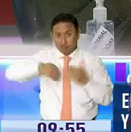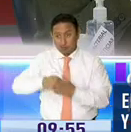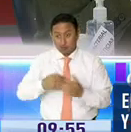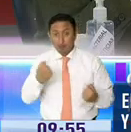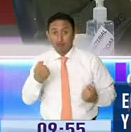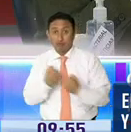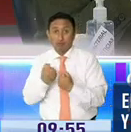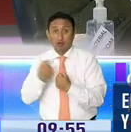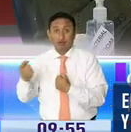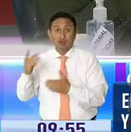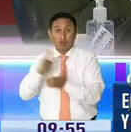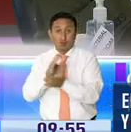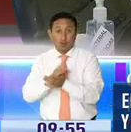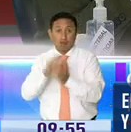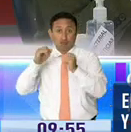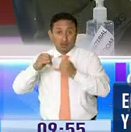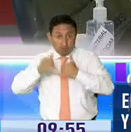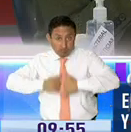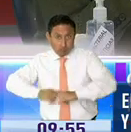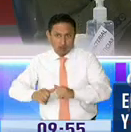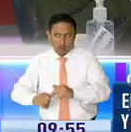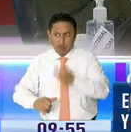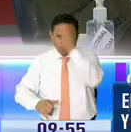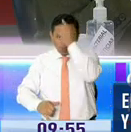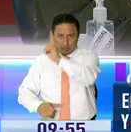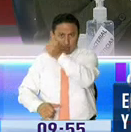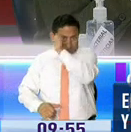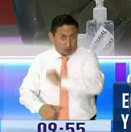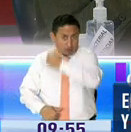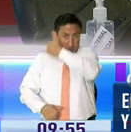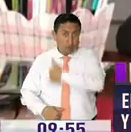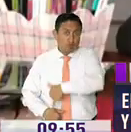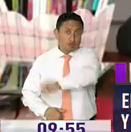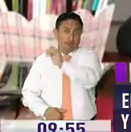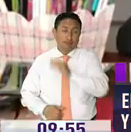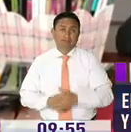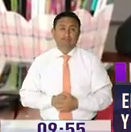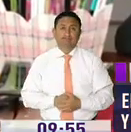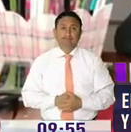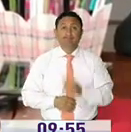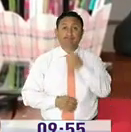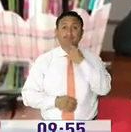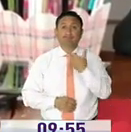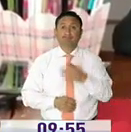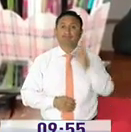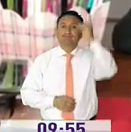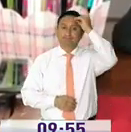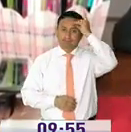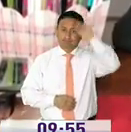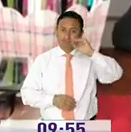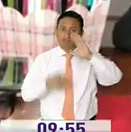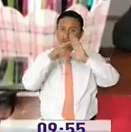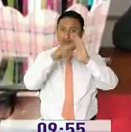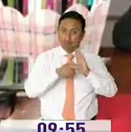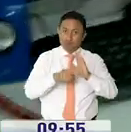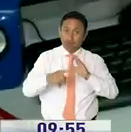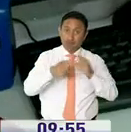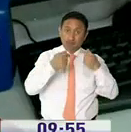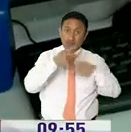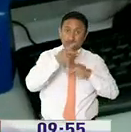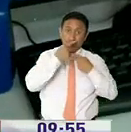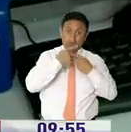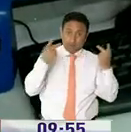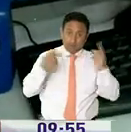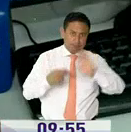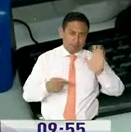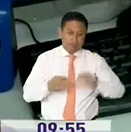apoyo de la institución para seguir adelante, ellos pueden avanzar en el cronograma. Reiteró que las tareas no serán calificadas en el sistema fiscal y